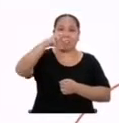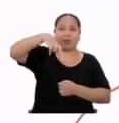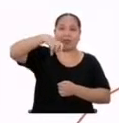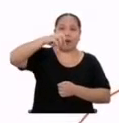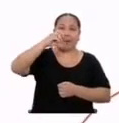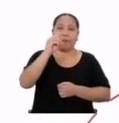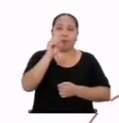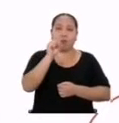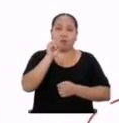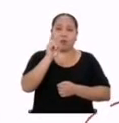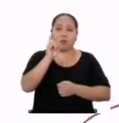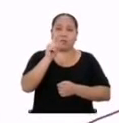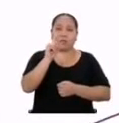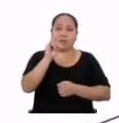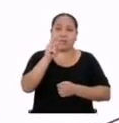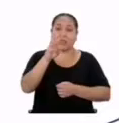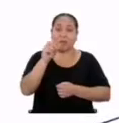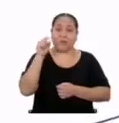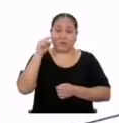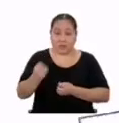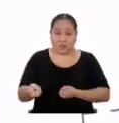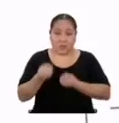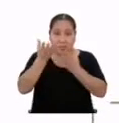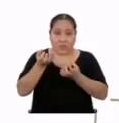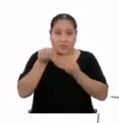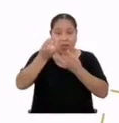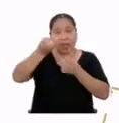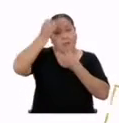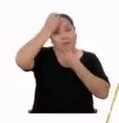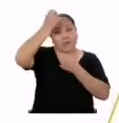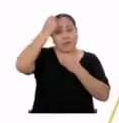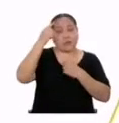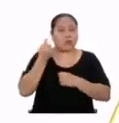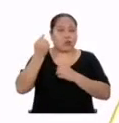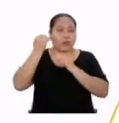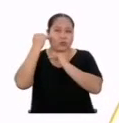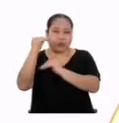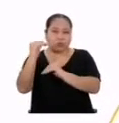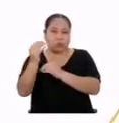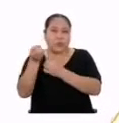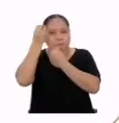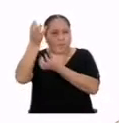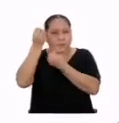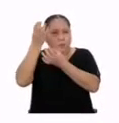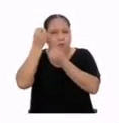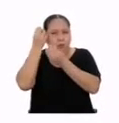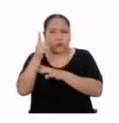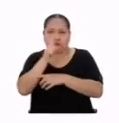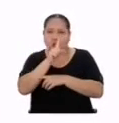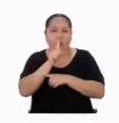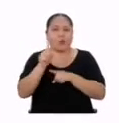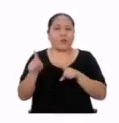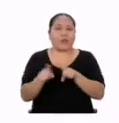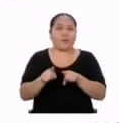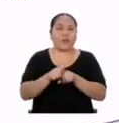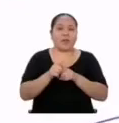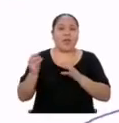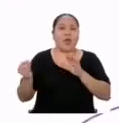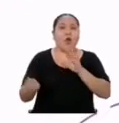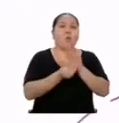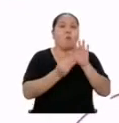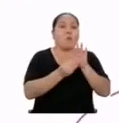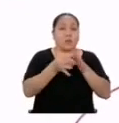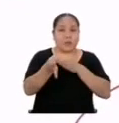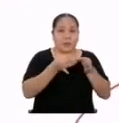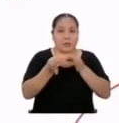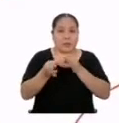Su función primordial es transmitir información, pero no se limita a proporcionar datos, sino que además agrega explicaciones y